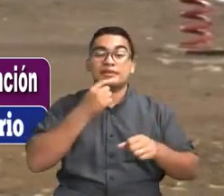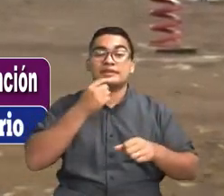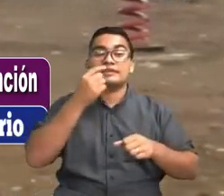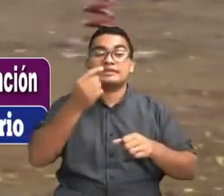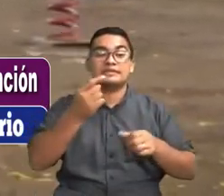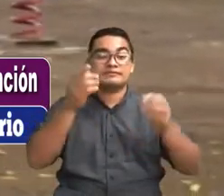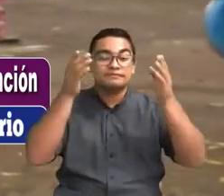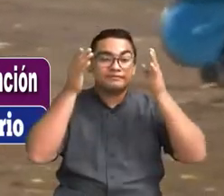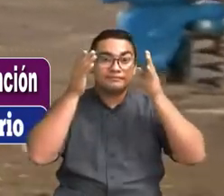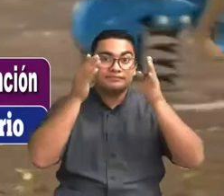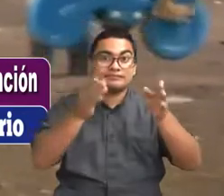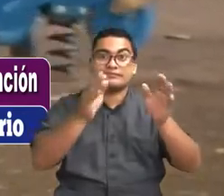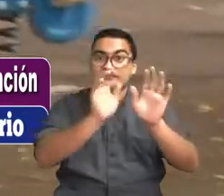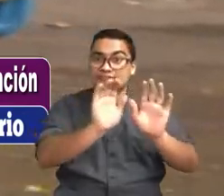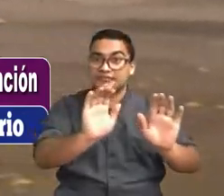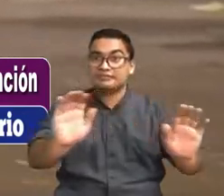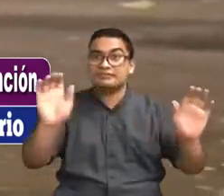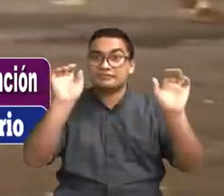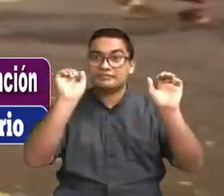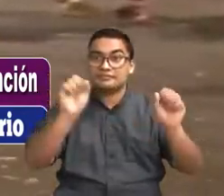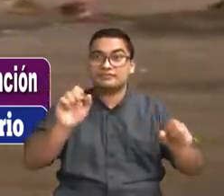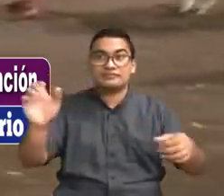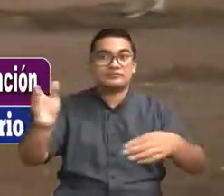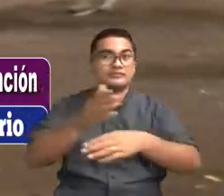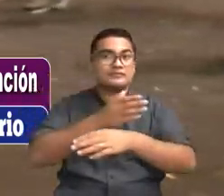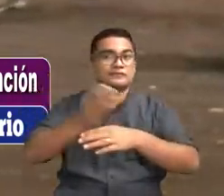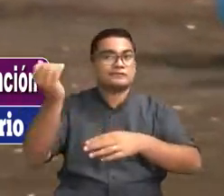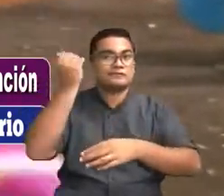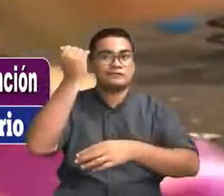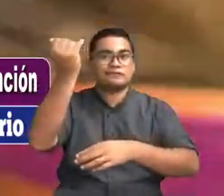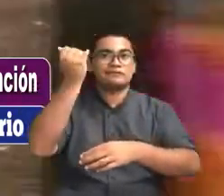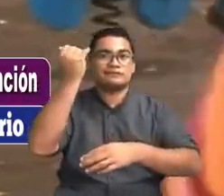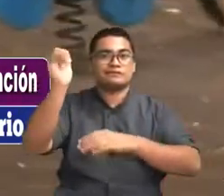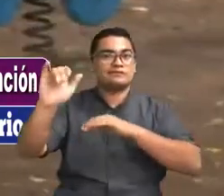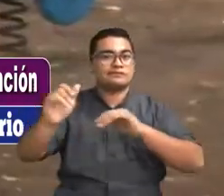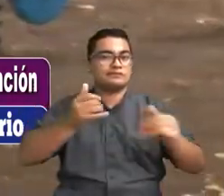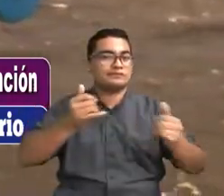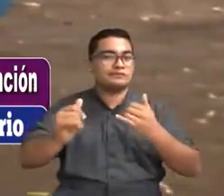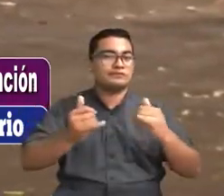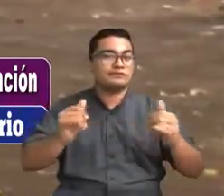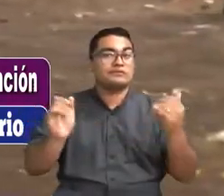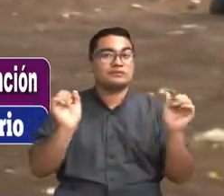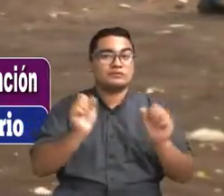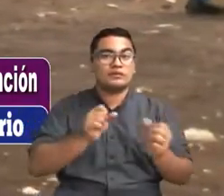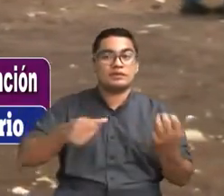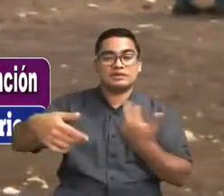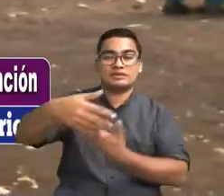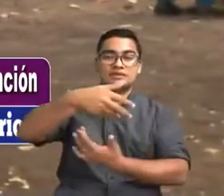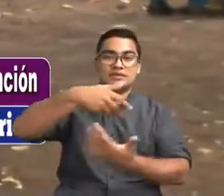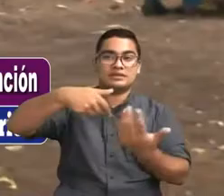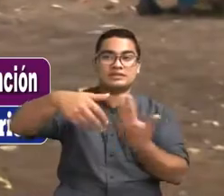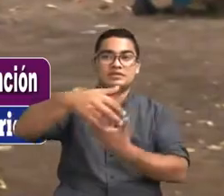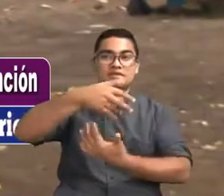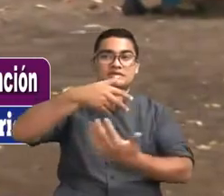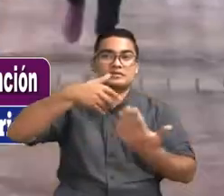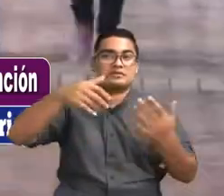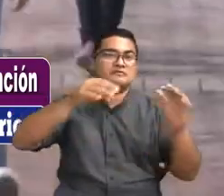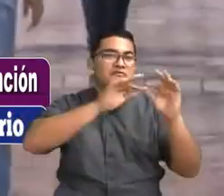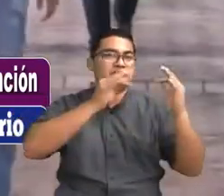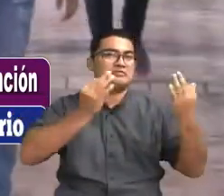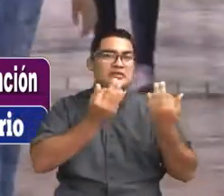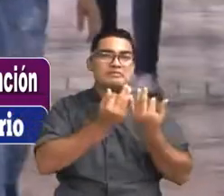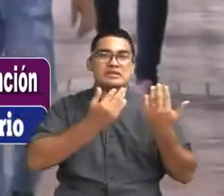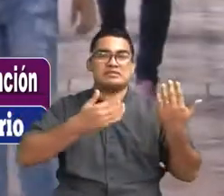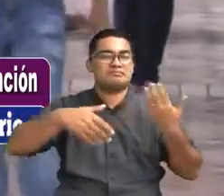niño desarrolle esas capacidades, esas potencialidades, pero que además interactúe, ¿verdad?, con la familia en